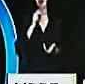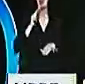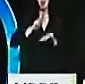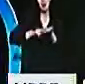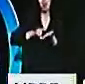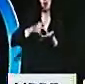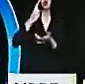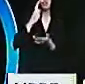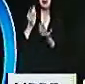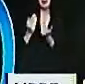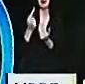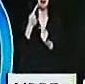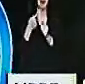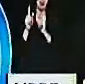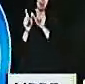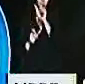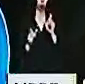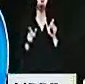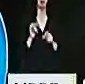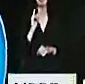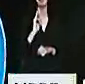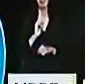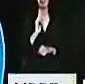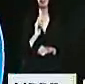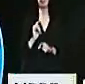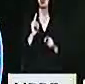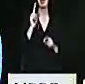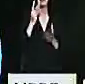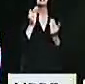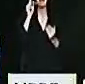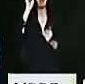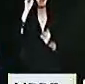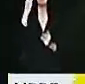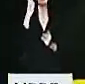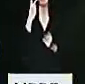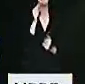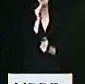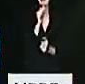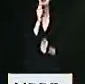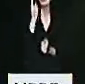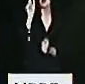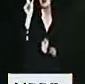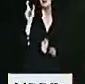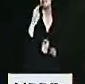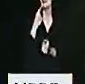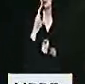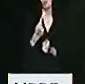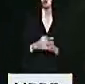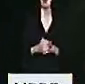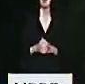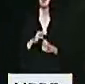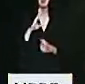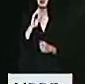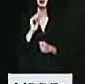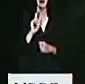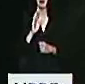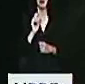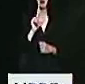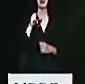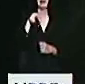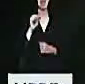necesidades de los pacientes. Y eso requiere un giro del enfoque, por cierto. Nos queda una idea libre, Carolina. Sí, ¿sí? Vamos. Ya escuchamos a la